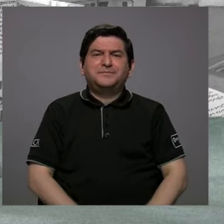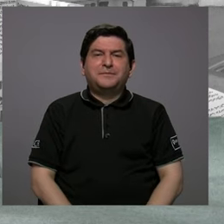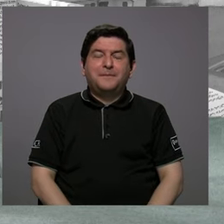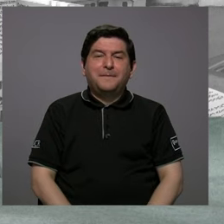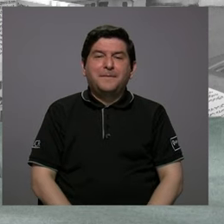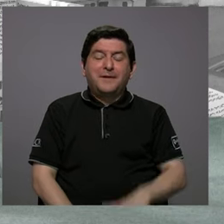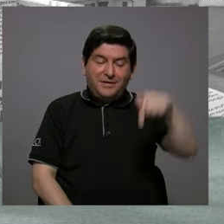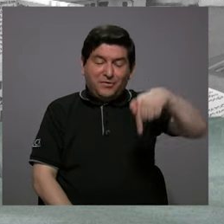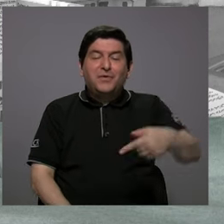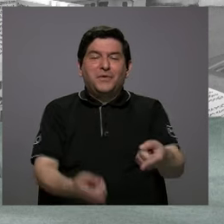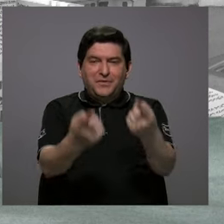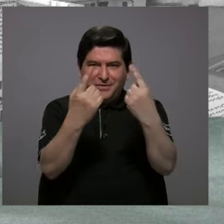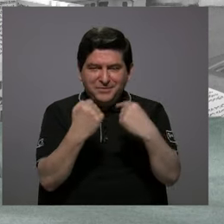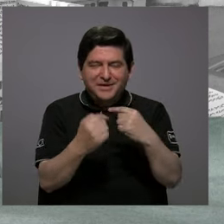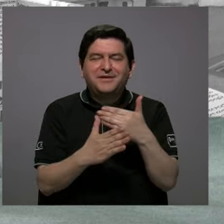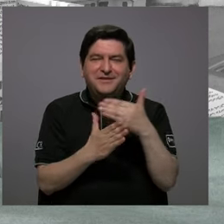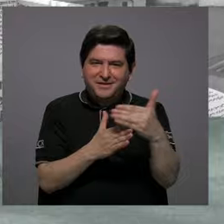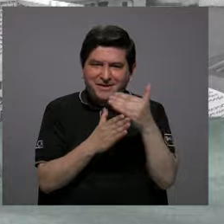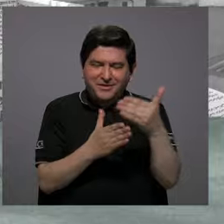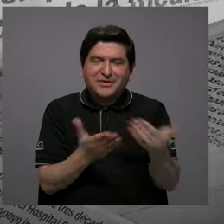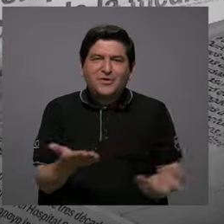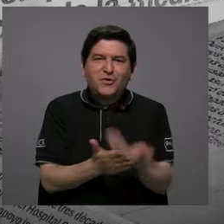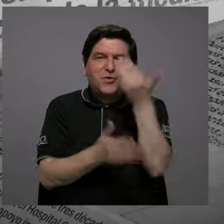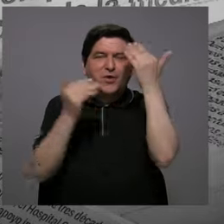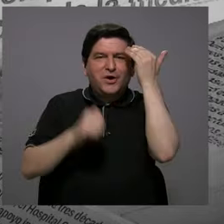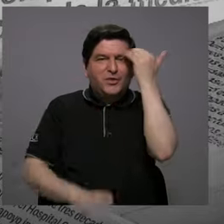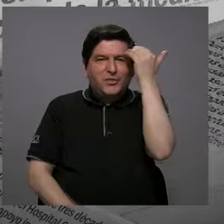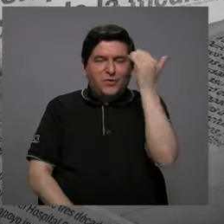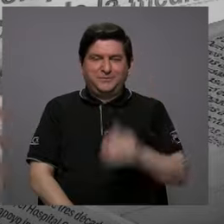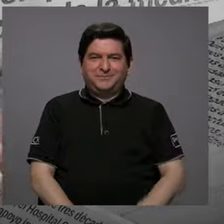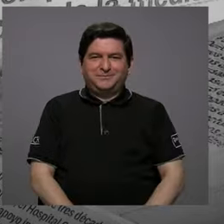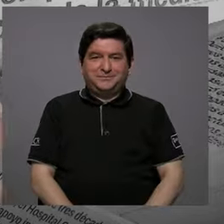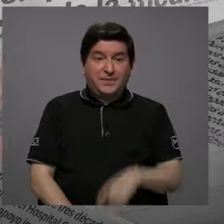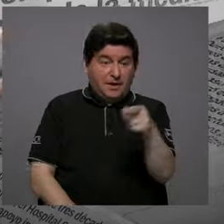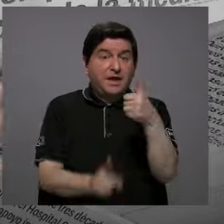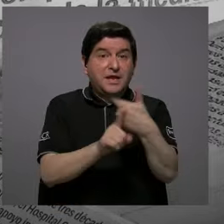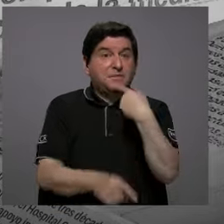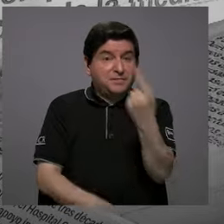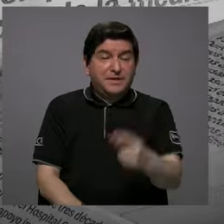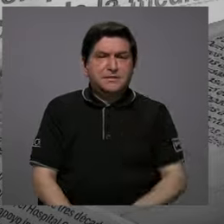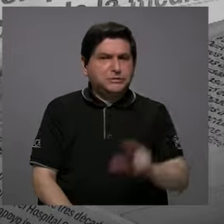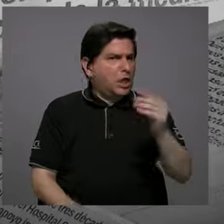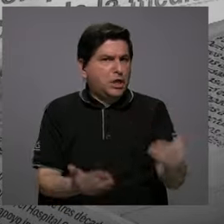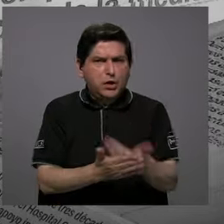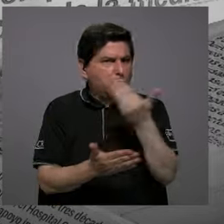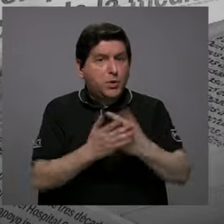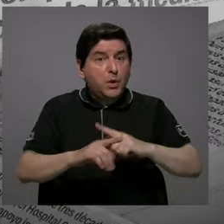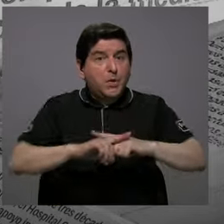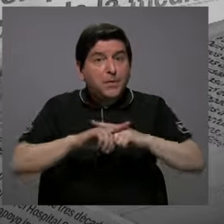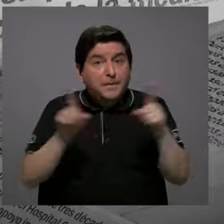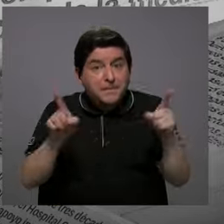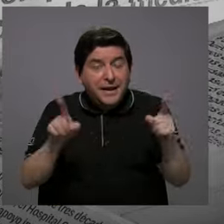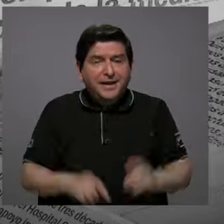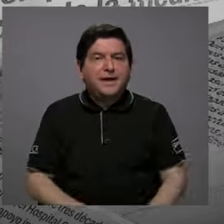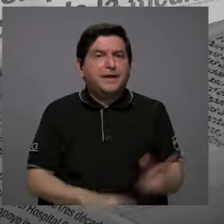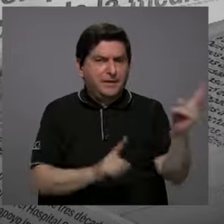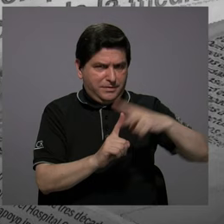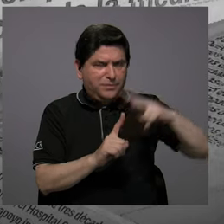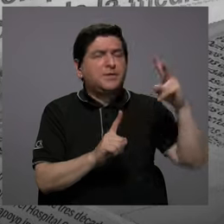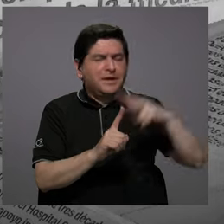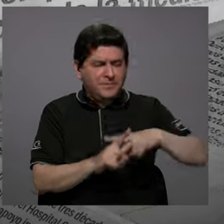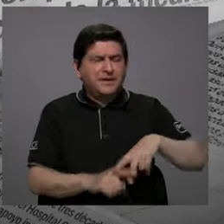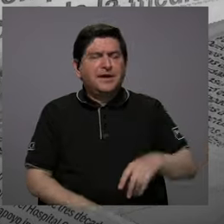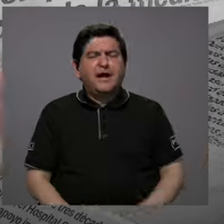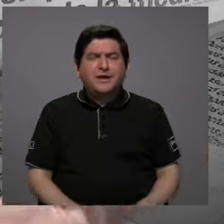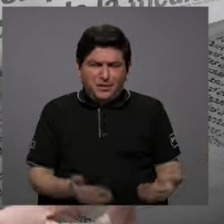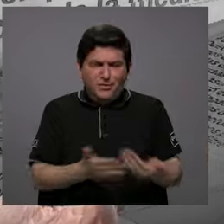Pero ha estado con nosotros ha compartido este nuevo conocimiento que ella misma dice no es tan nuevo pero nuevo de aplicarse en muchas